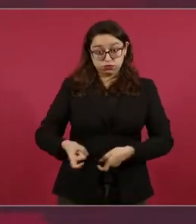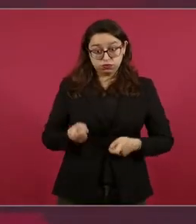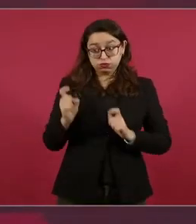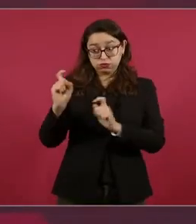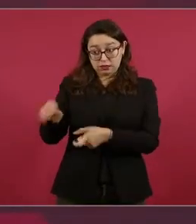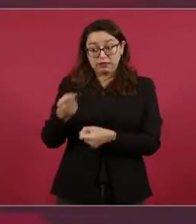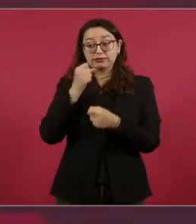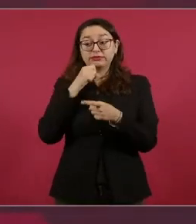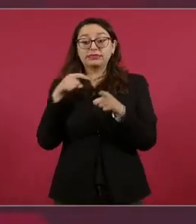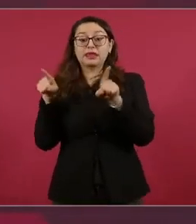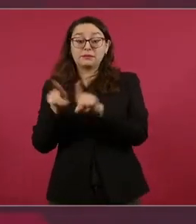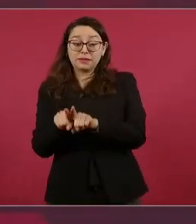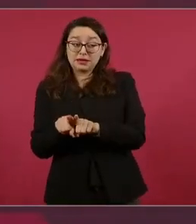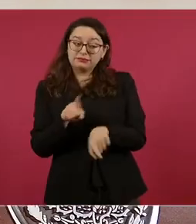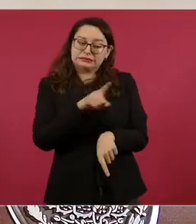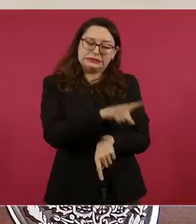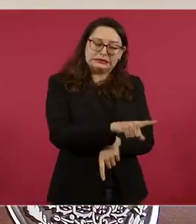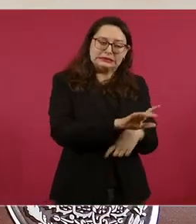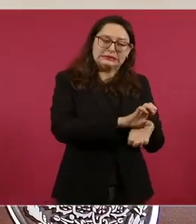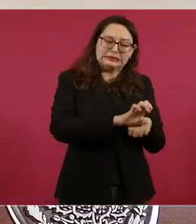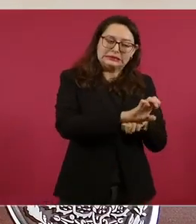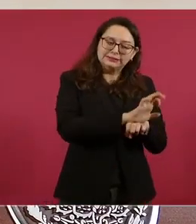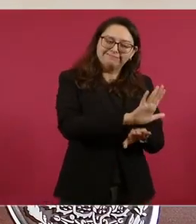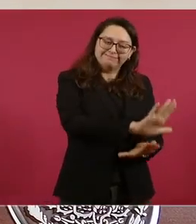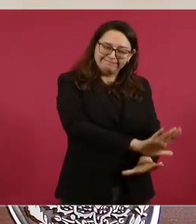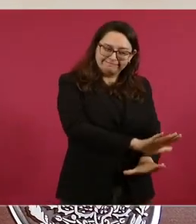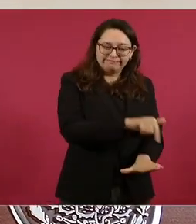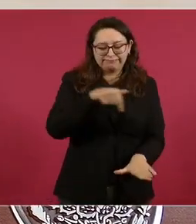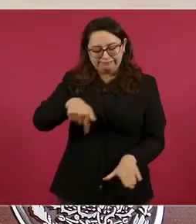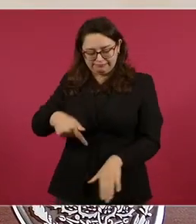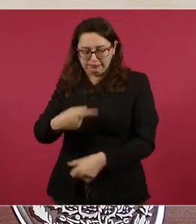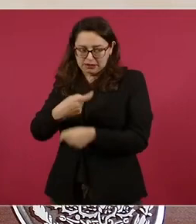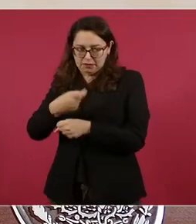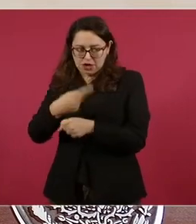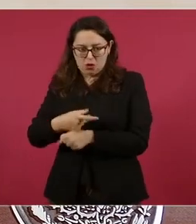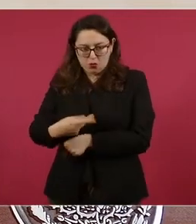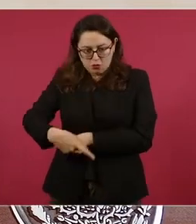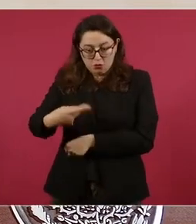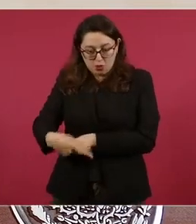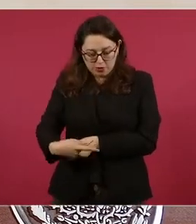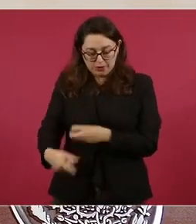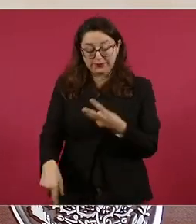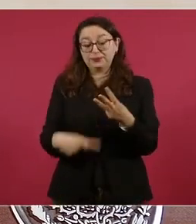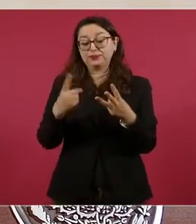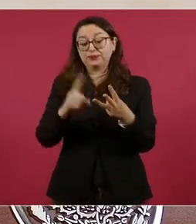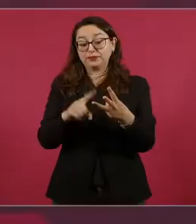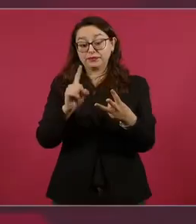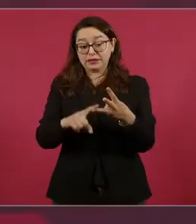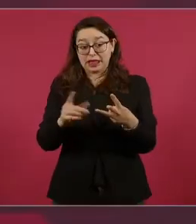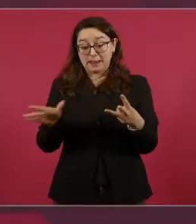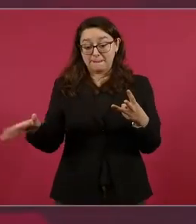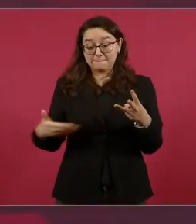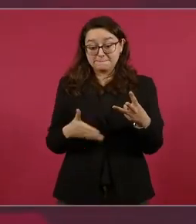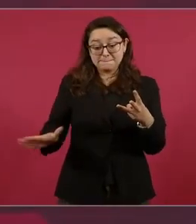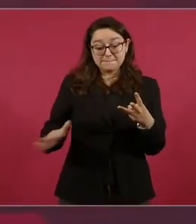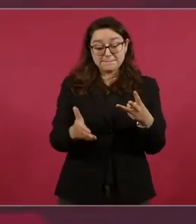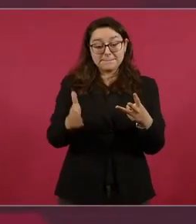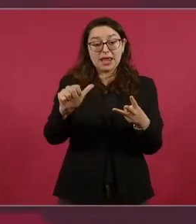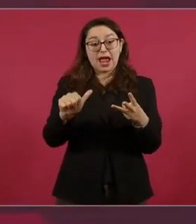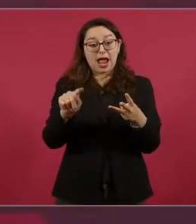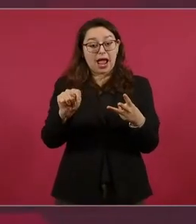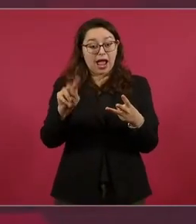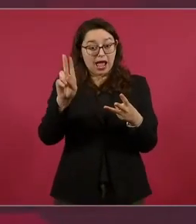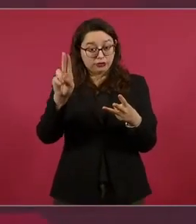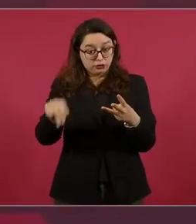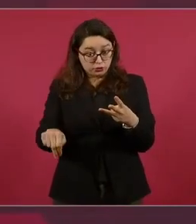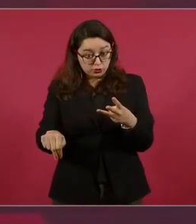suscribir este acuerdo estamos defendiendo lo de atum porque no